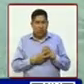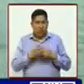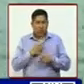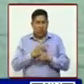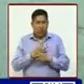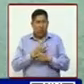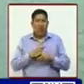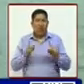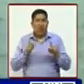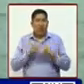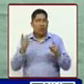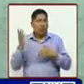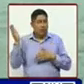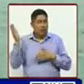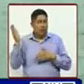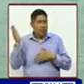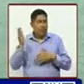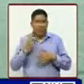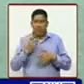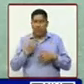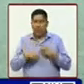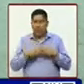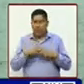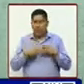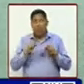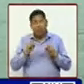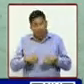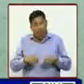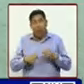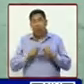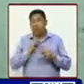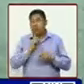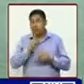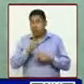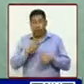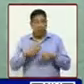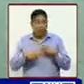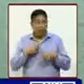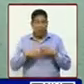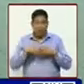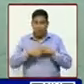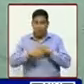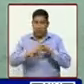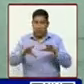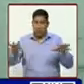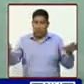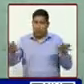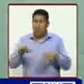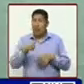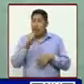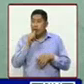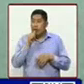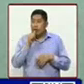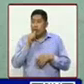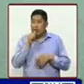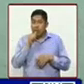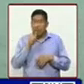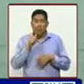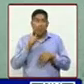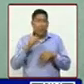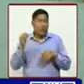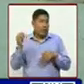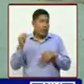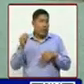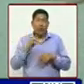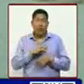en volumen, pero tenemos esta holgura que, bueno, nos garantiza el agua sin ningún problema para abastecer el tema de suministro de agua de consumo y de riego para